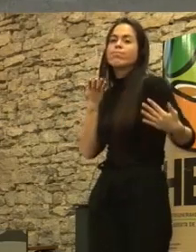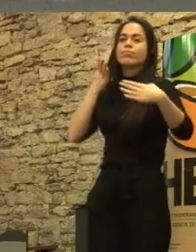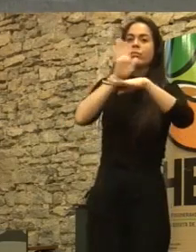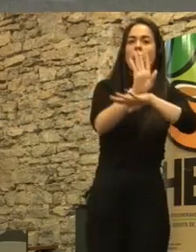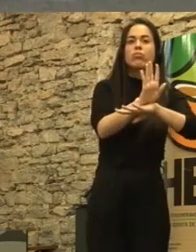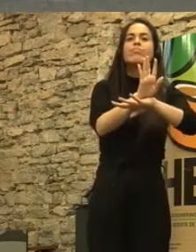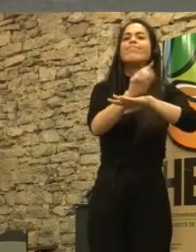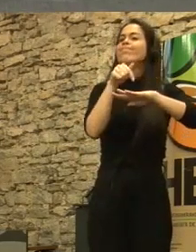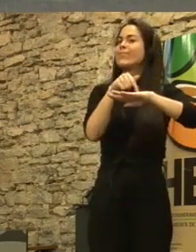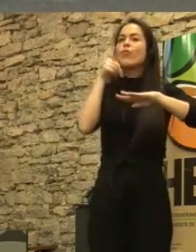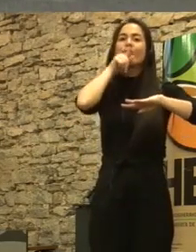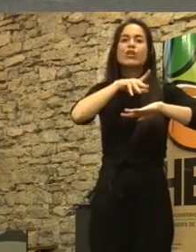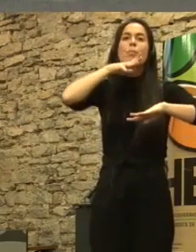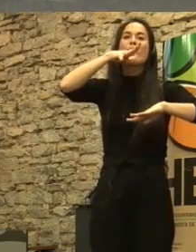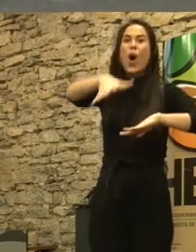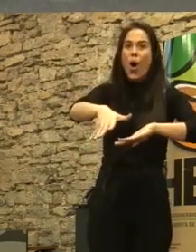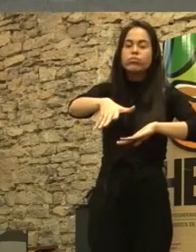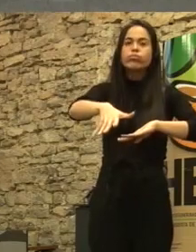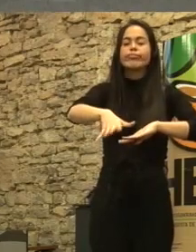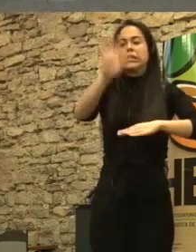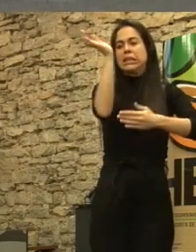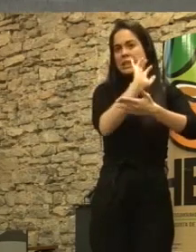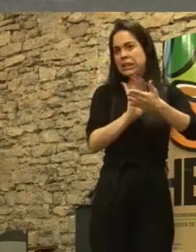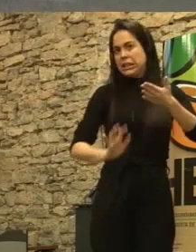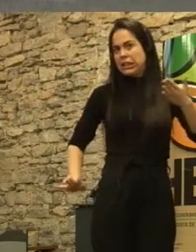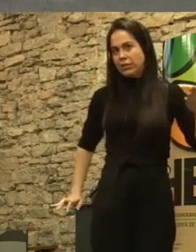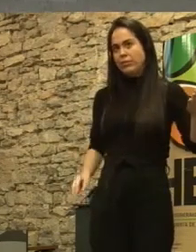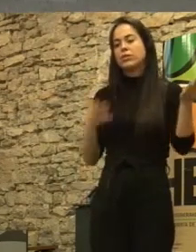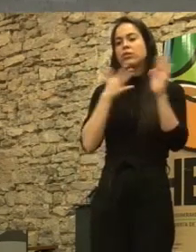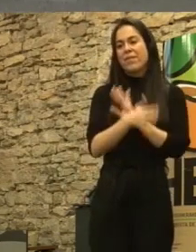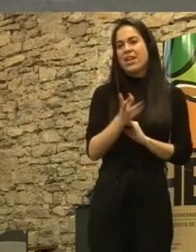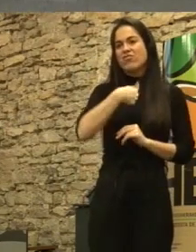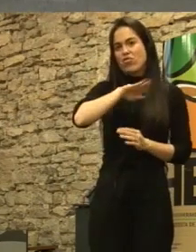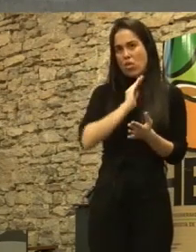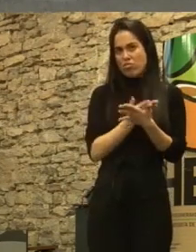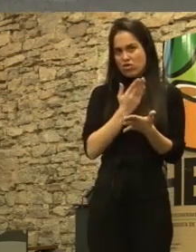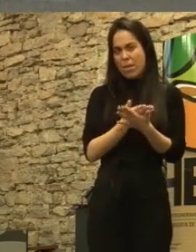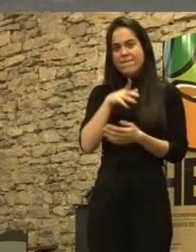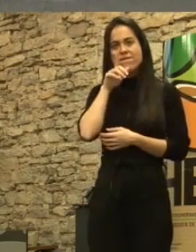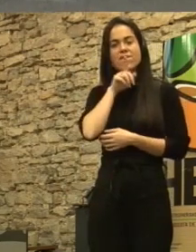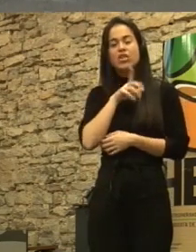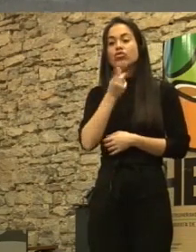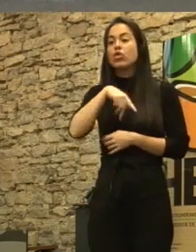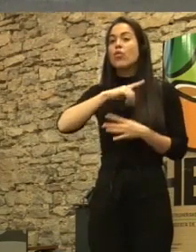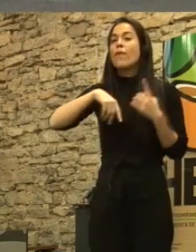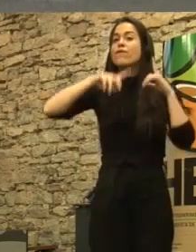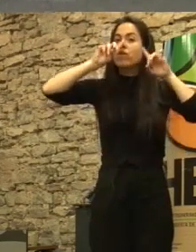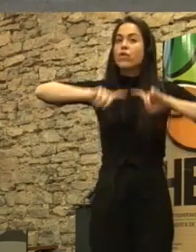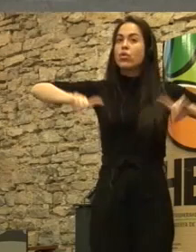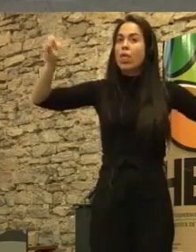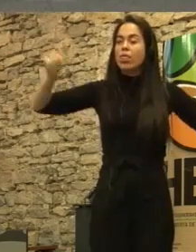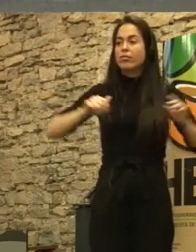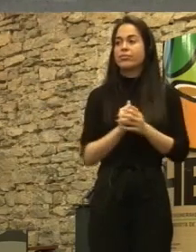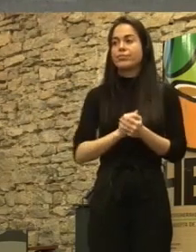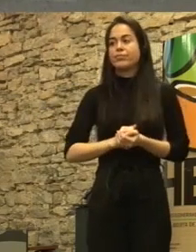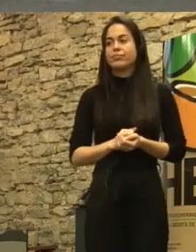explicando por qué es falso. Eso es ese fact-checking, ¿no? Esa comprobación de datos, ¿no? Nosotros nos dedicamos a eso, somos una fundación. Es muy